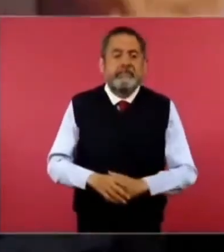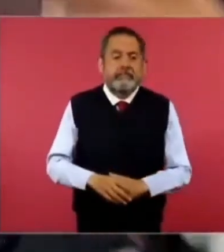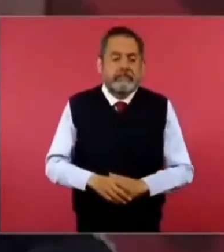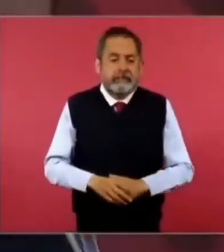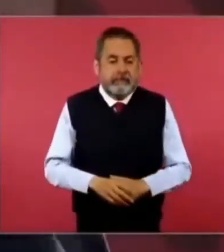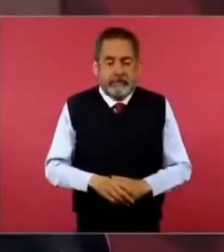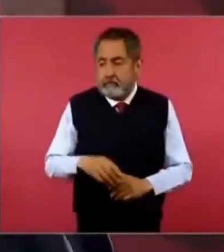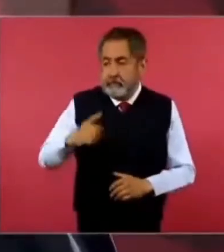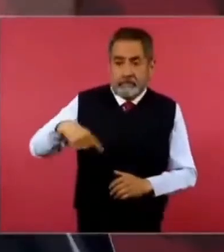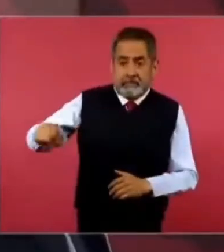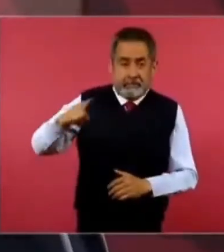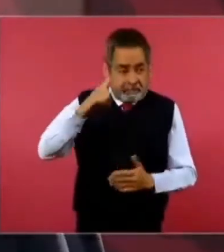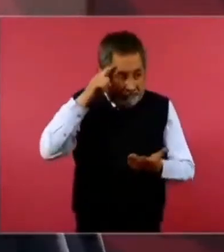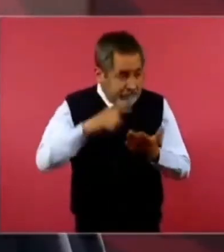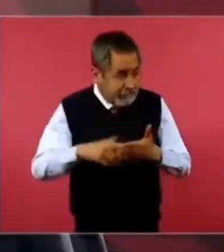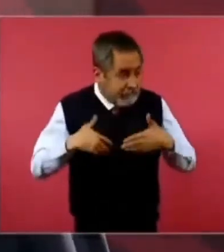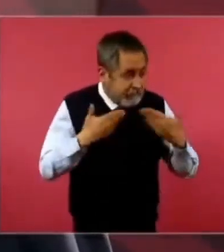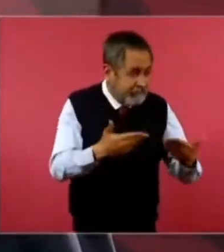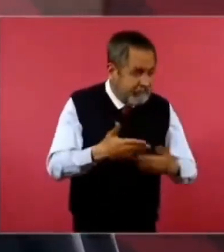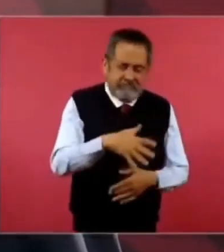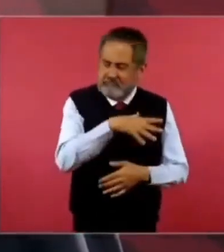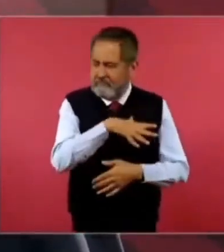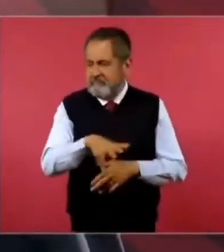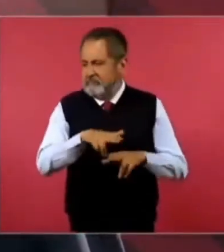mucha credibilidad.